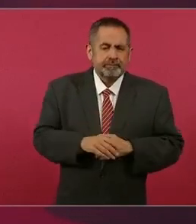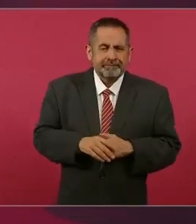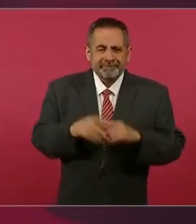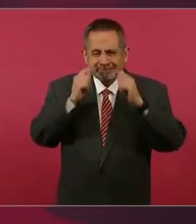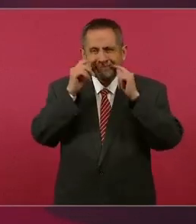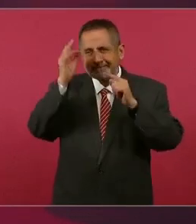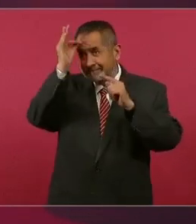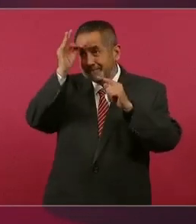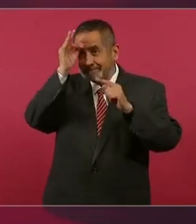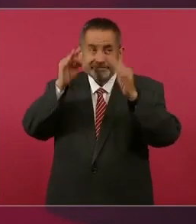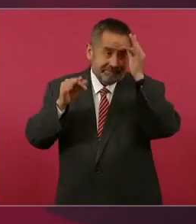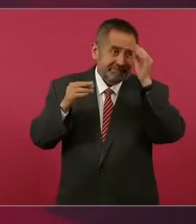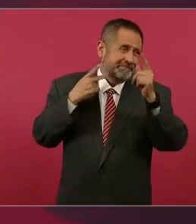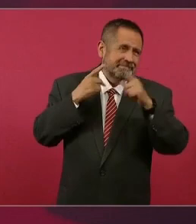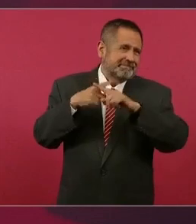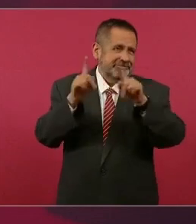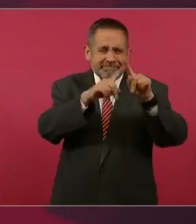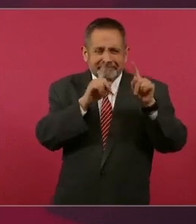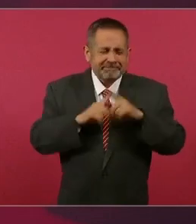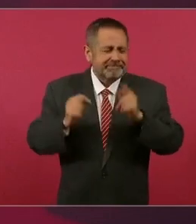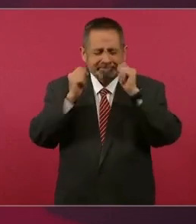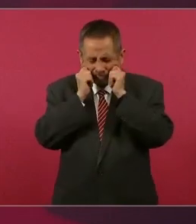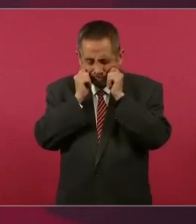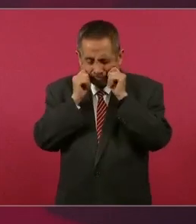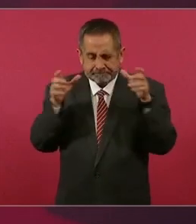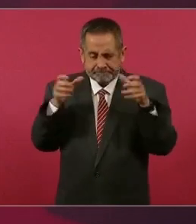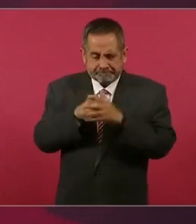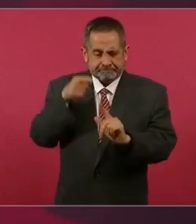cuestión ideológica, política,